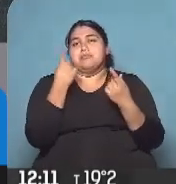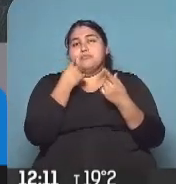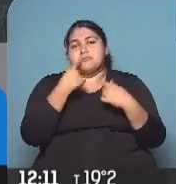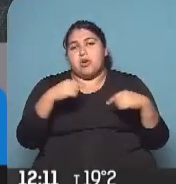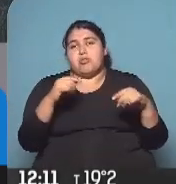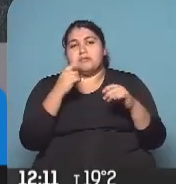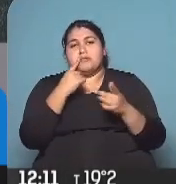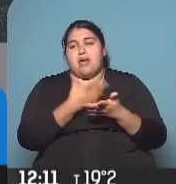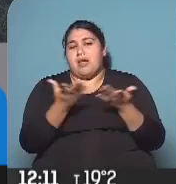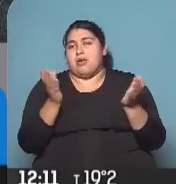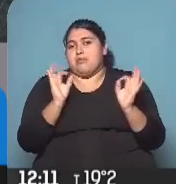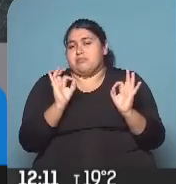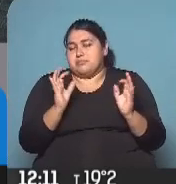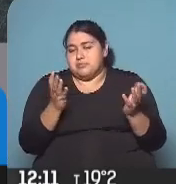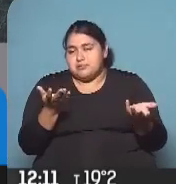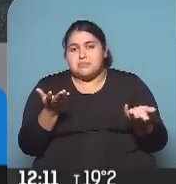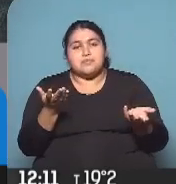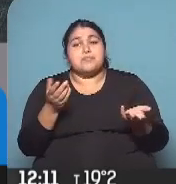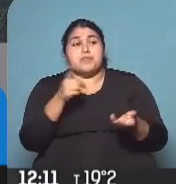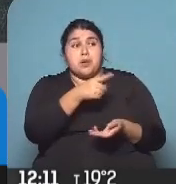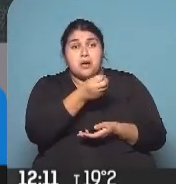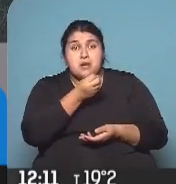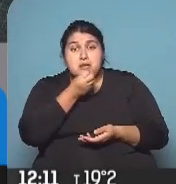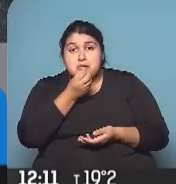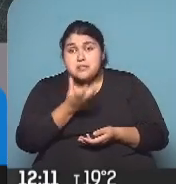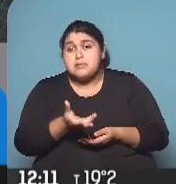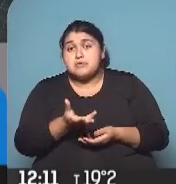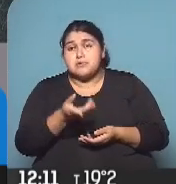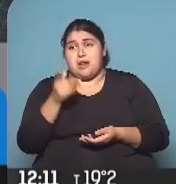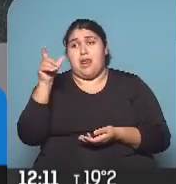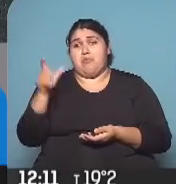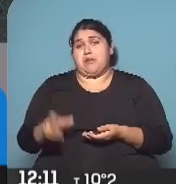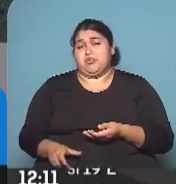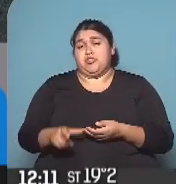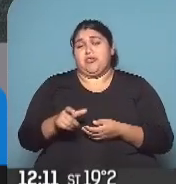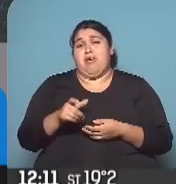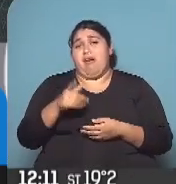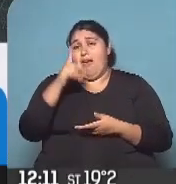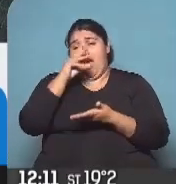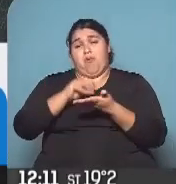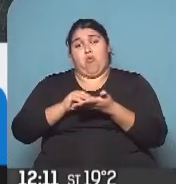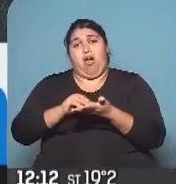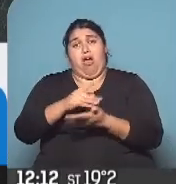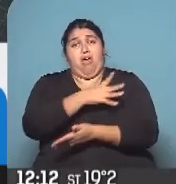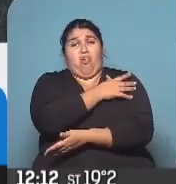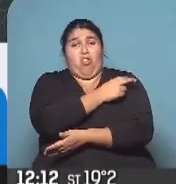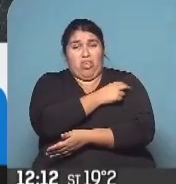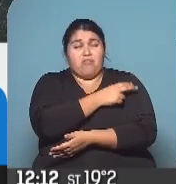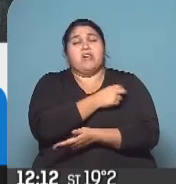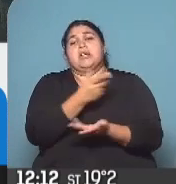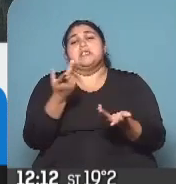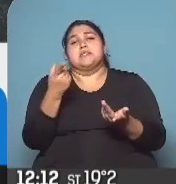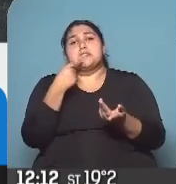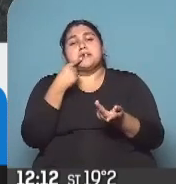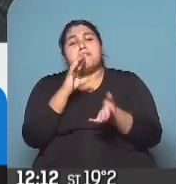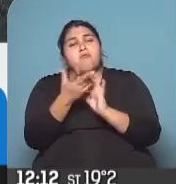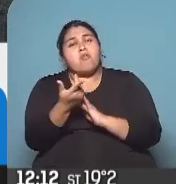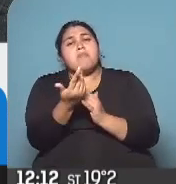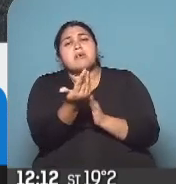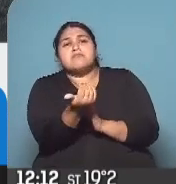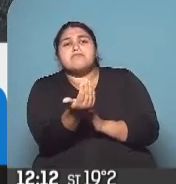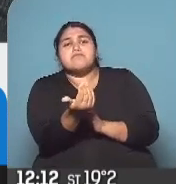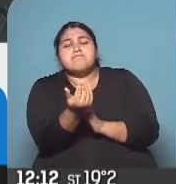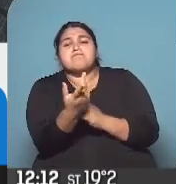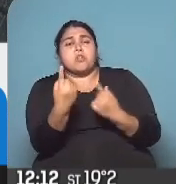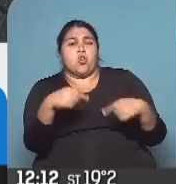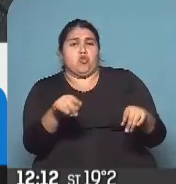Y dentro de ese esquema, cuando exponga su testimonio, la defensa tendrá la oportunidad de desarrollar todos los cuestionamientos que hoy en lo mediático y lo político se le